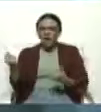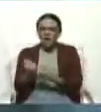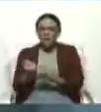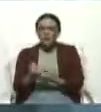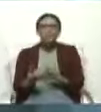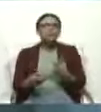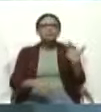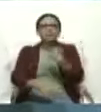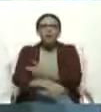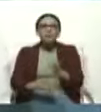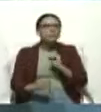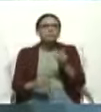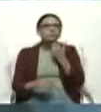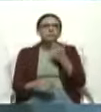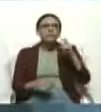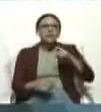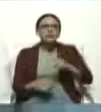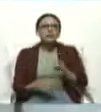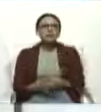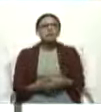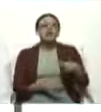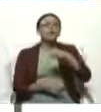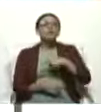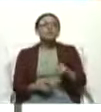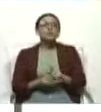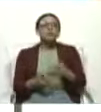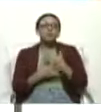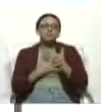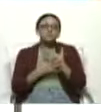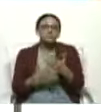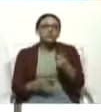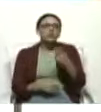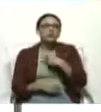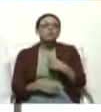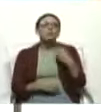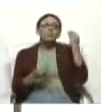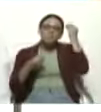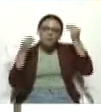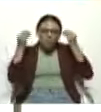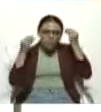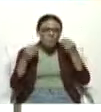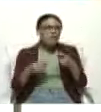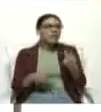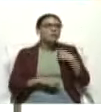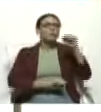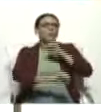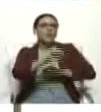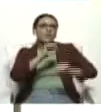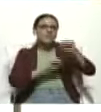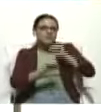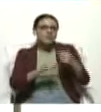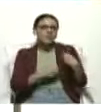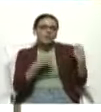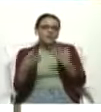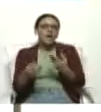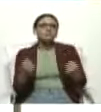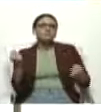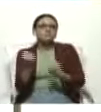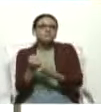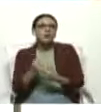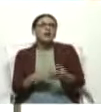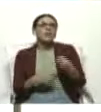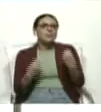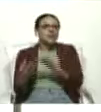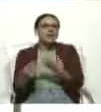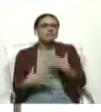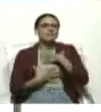esta loable tarea de defender, repito, nuestros animales y